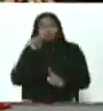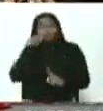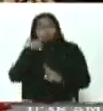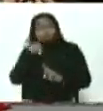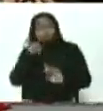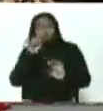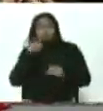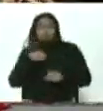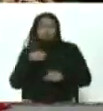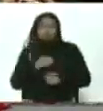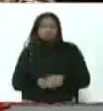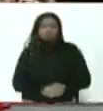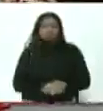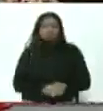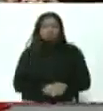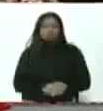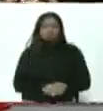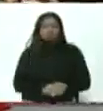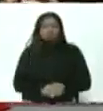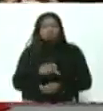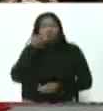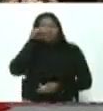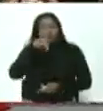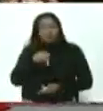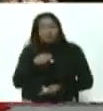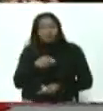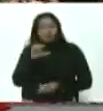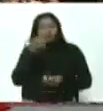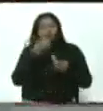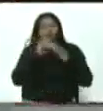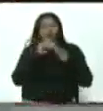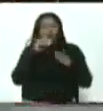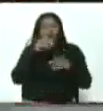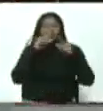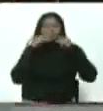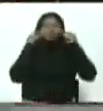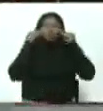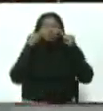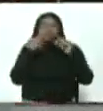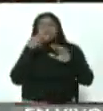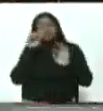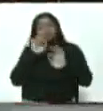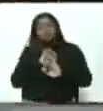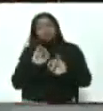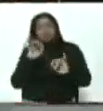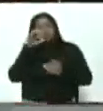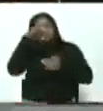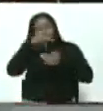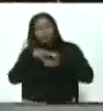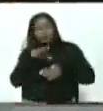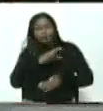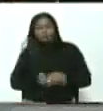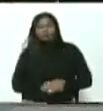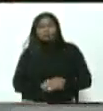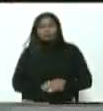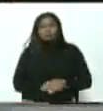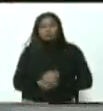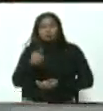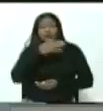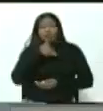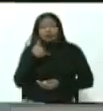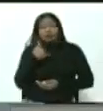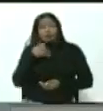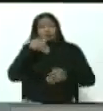pácata. Votar, papelito, sonrisa, tácata. Si usted quiere